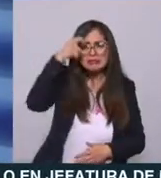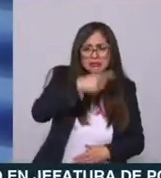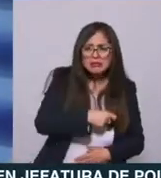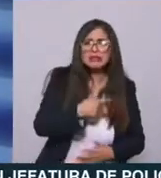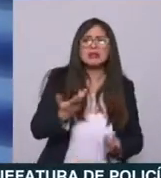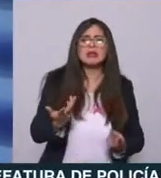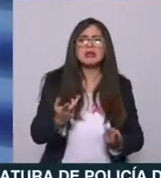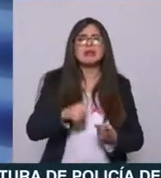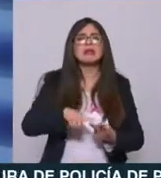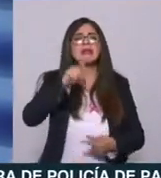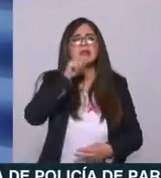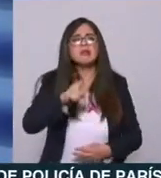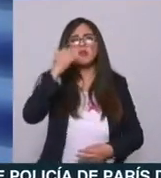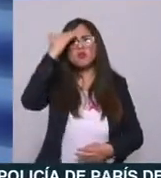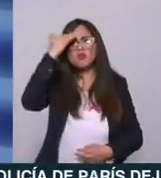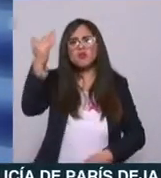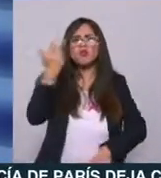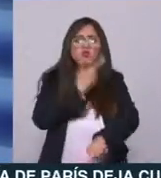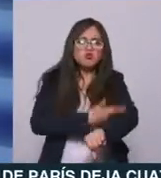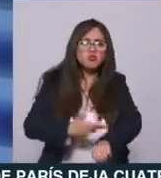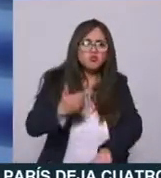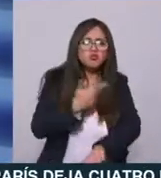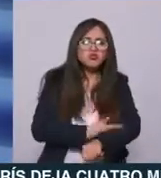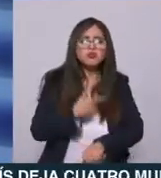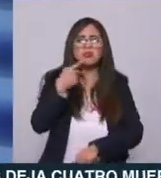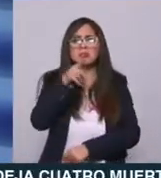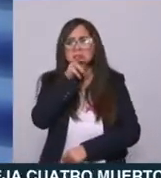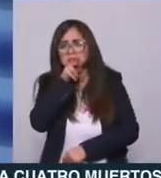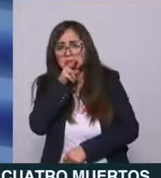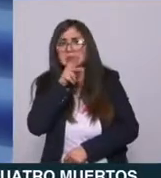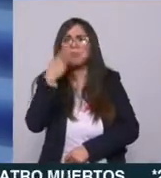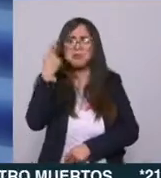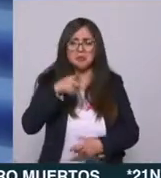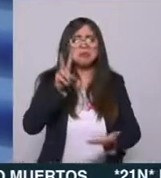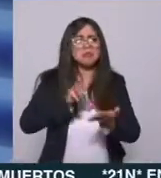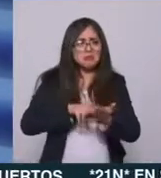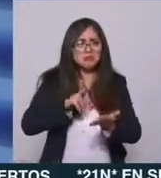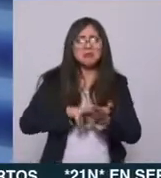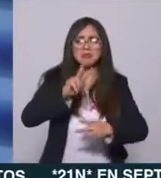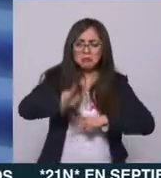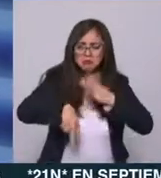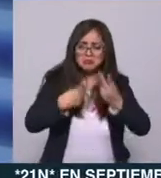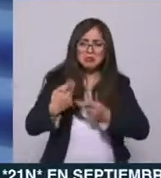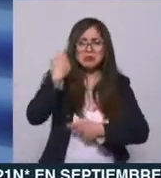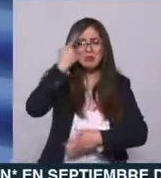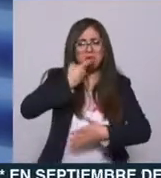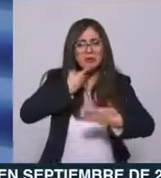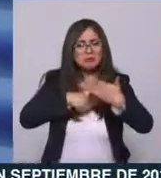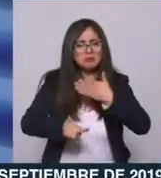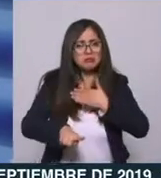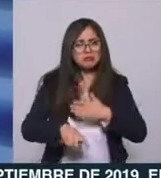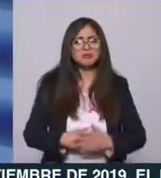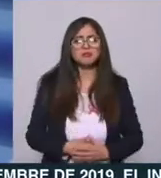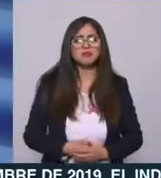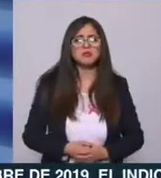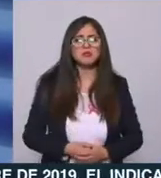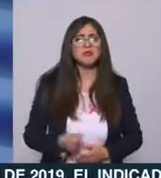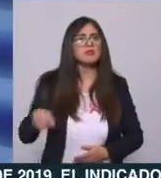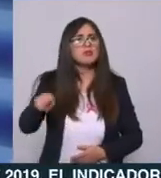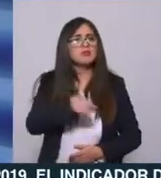ser un poco tardado, frustrante, pero la verdad sí vale la pena que hagan su denuncia, porque así no se